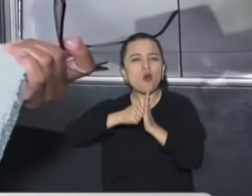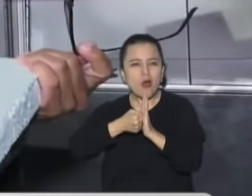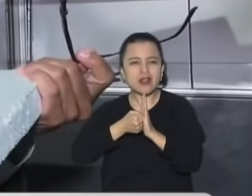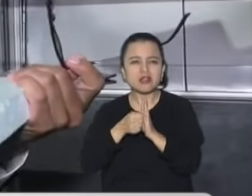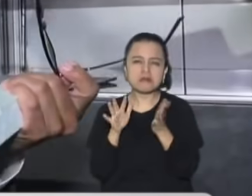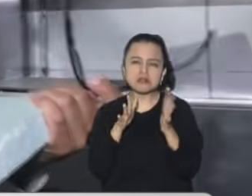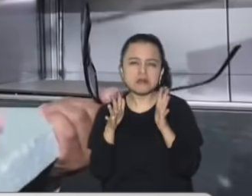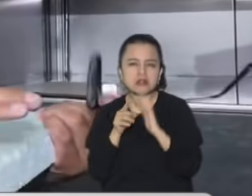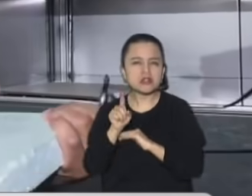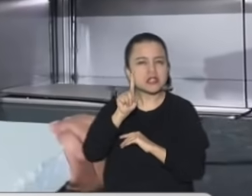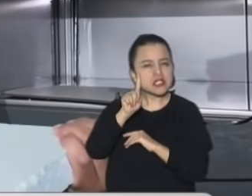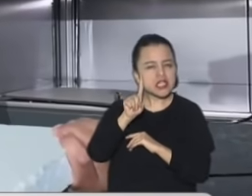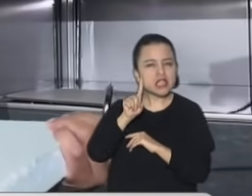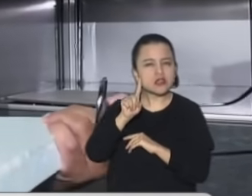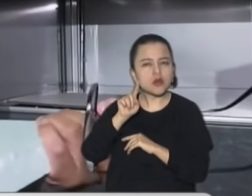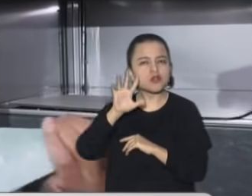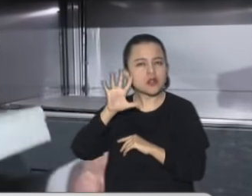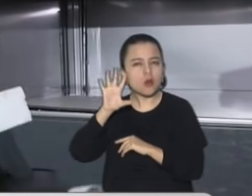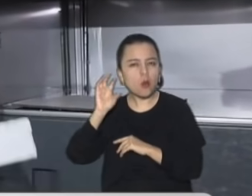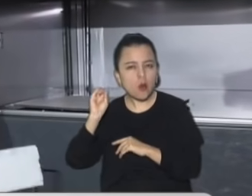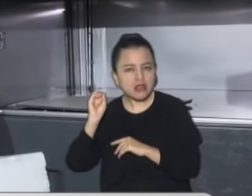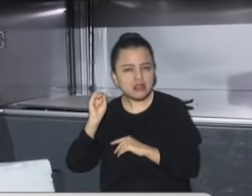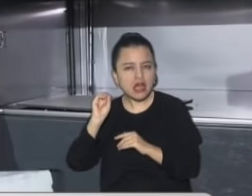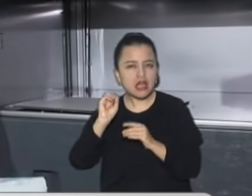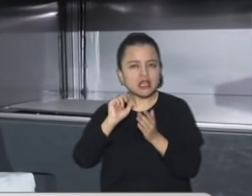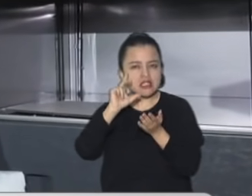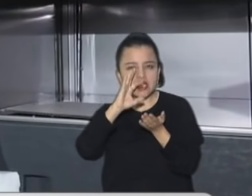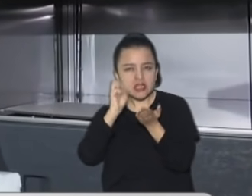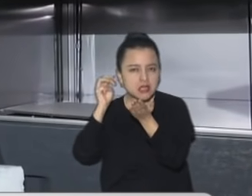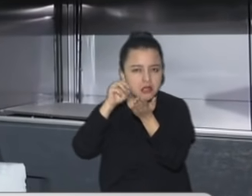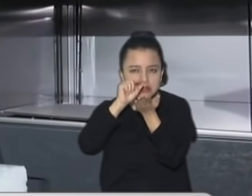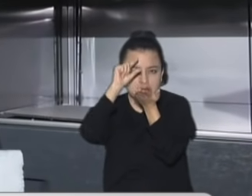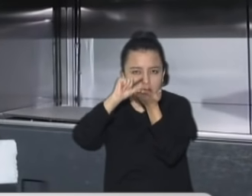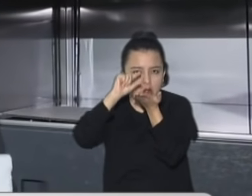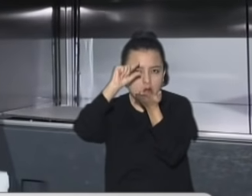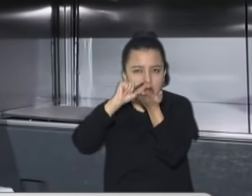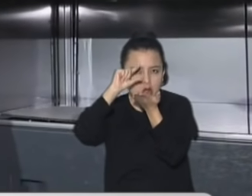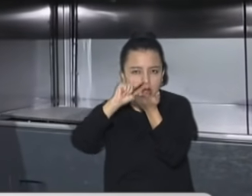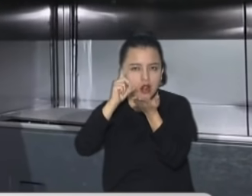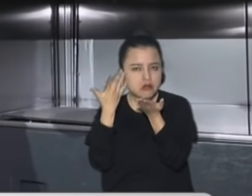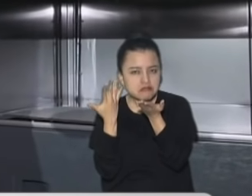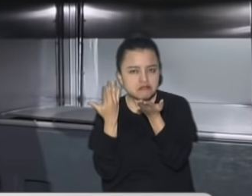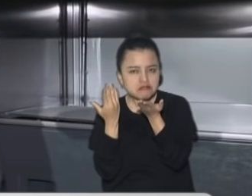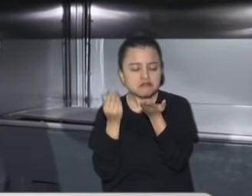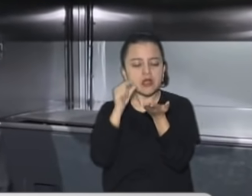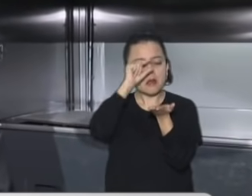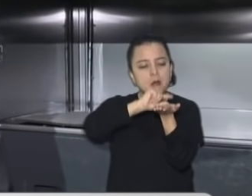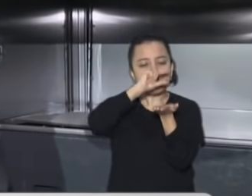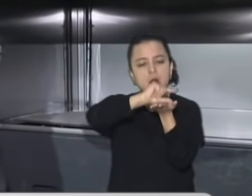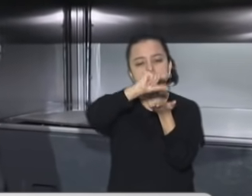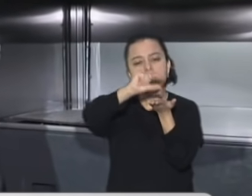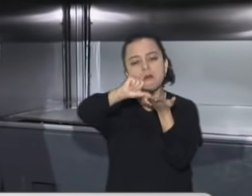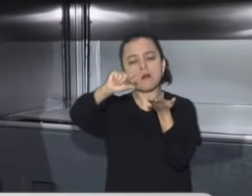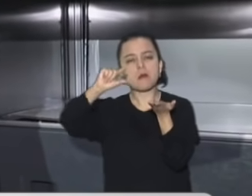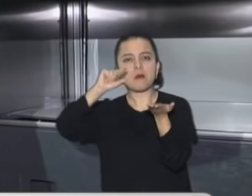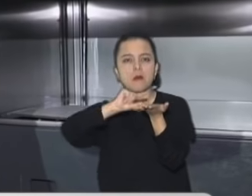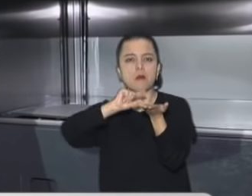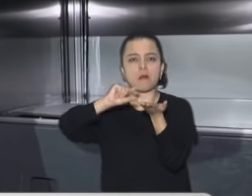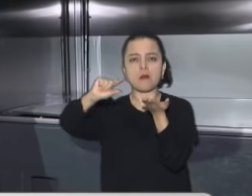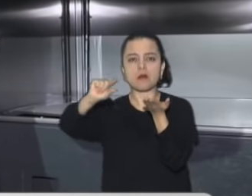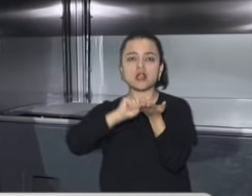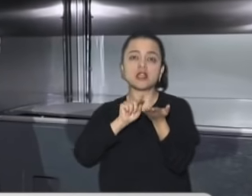de alta por 30 centímetros, donde se van a llegar un número de dosis aproximadamente de viales,